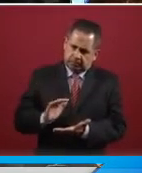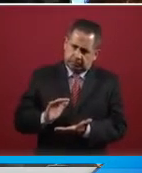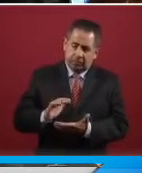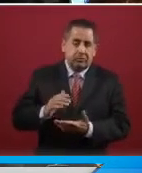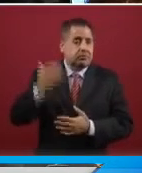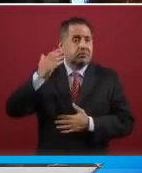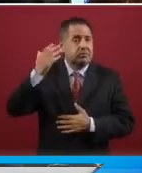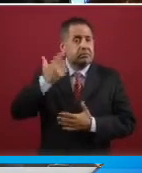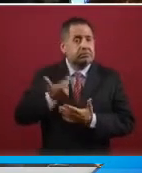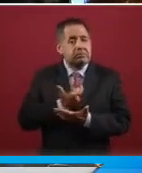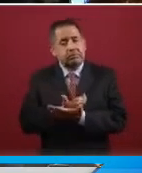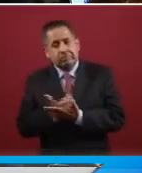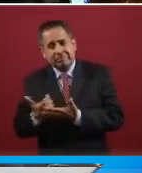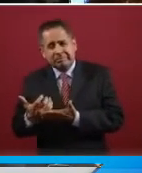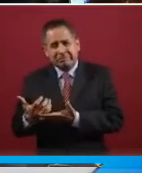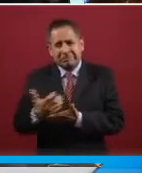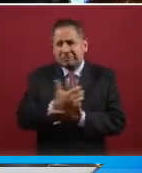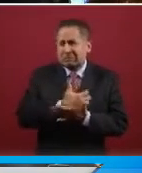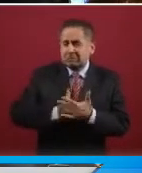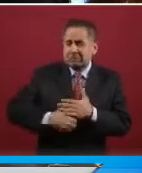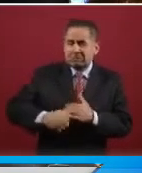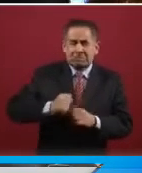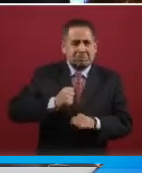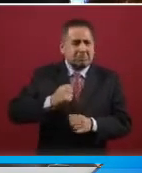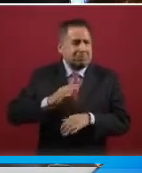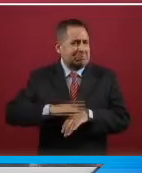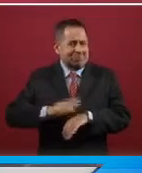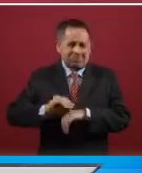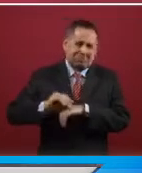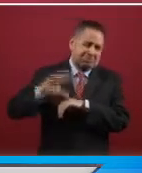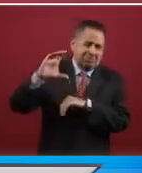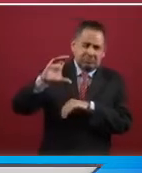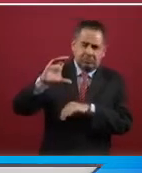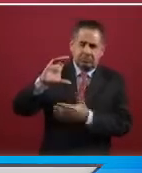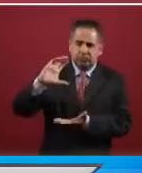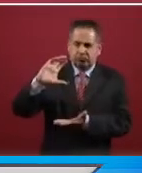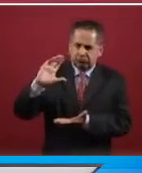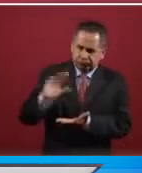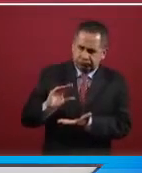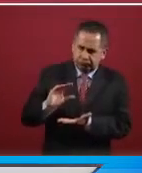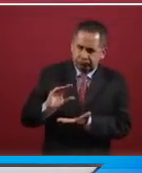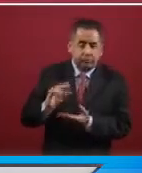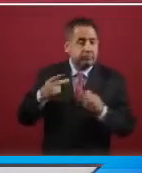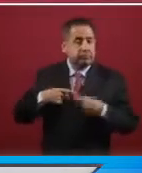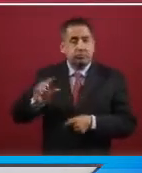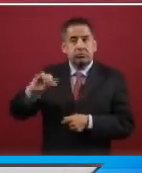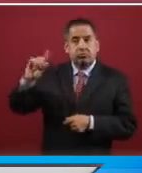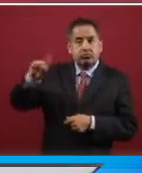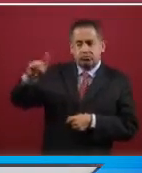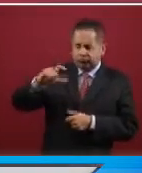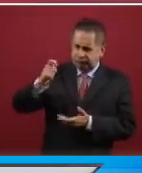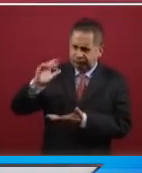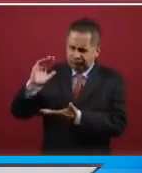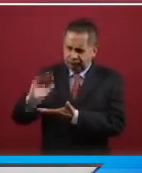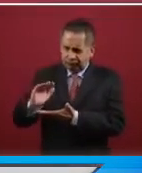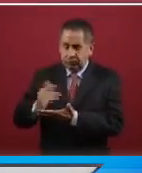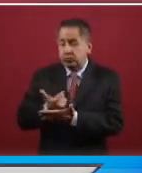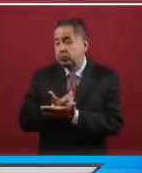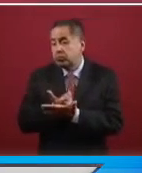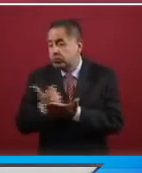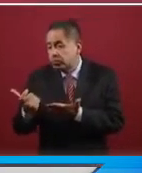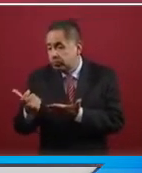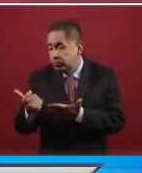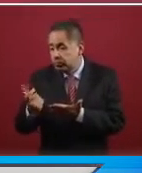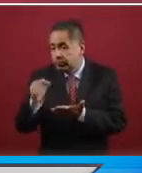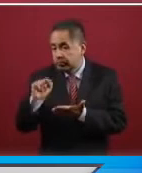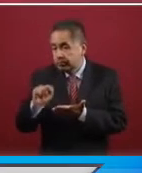públicos, los que ganaban 700,000 pesos mensuales, los que no pagaban impuestos. En resumen, la austeridad es que el funcionario público viva en la